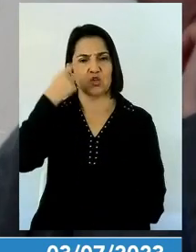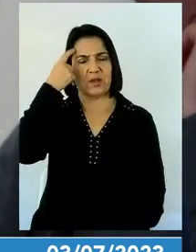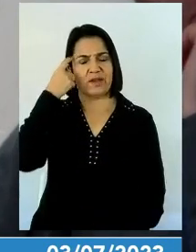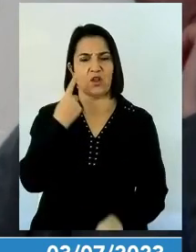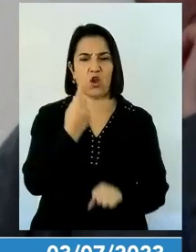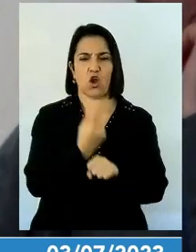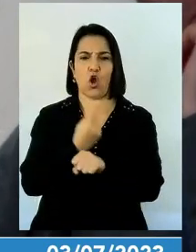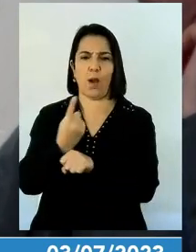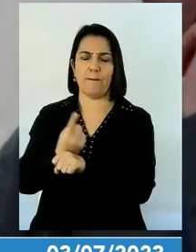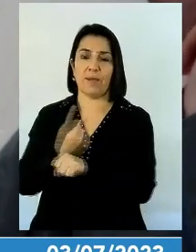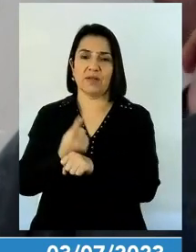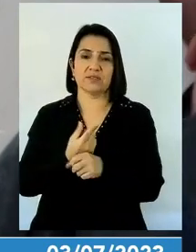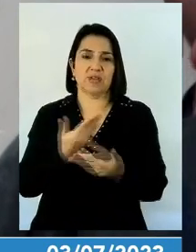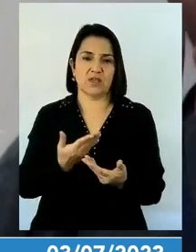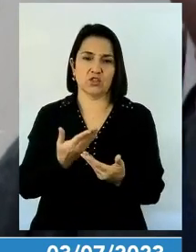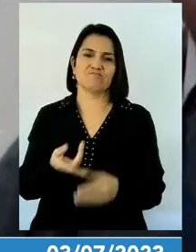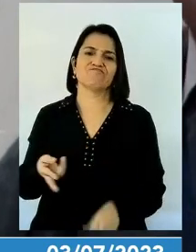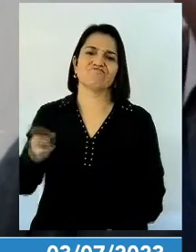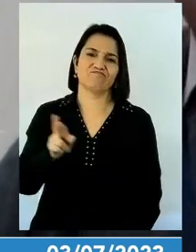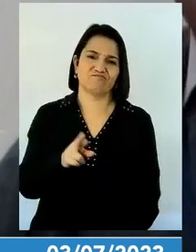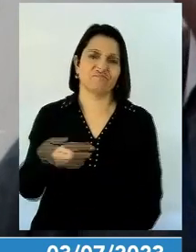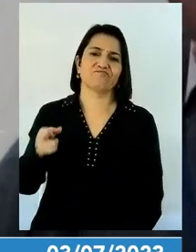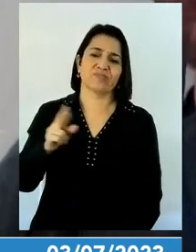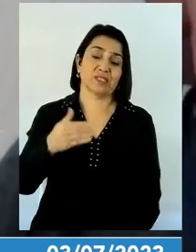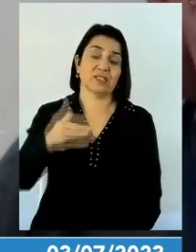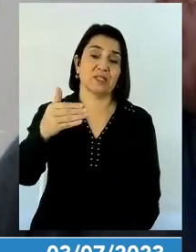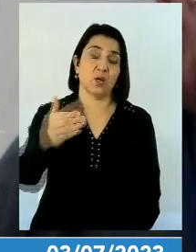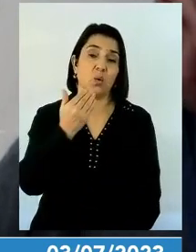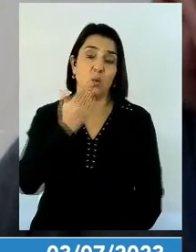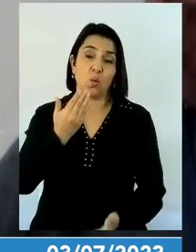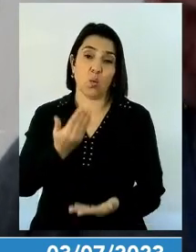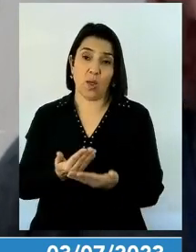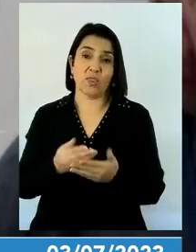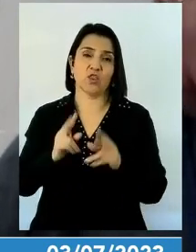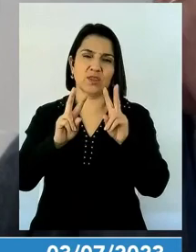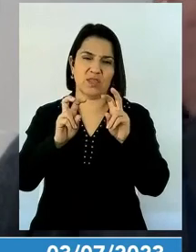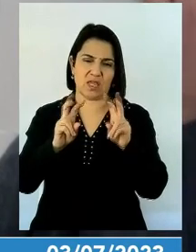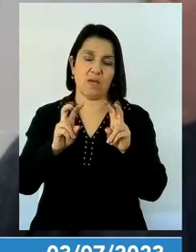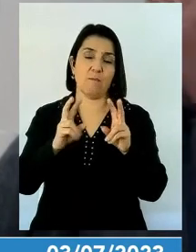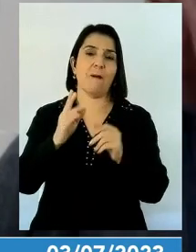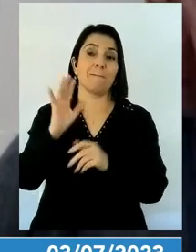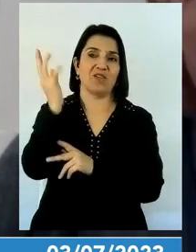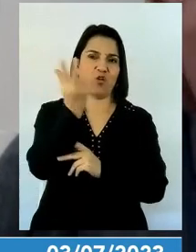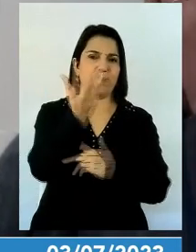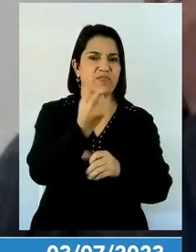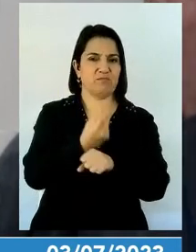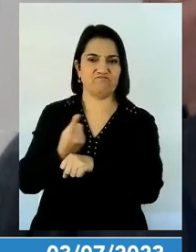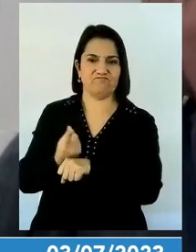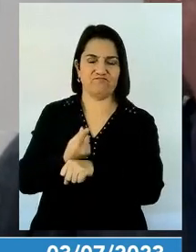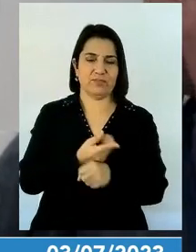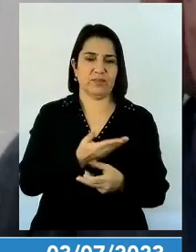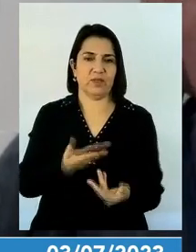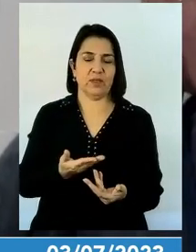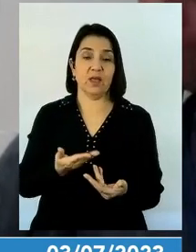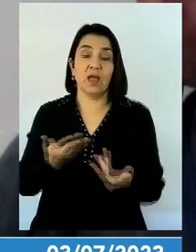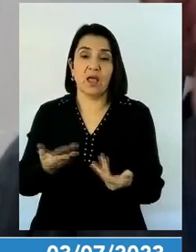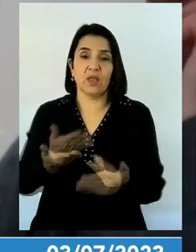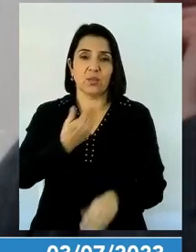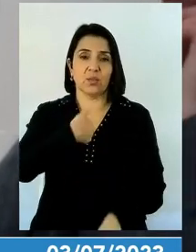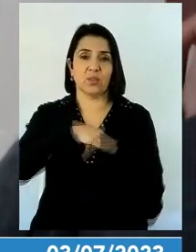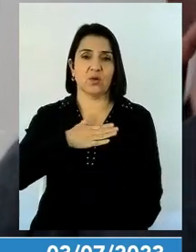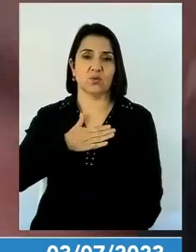dando recurrentemente cuando estemos hablando de medio ambiente. Y al hacer eso, lo que nosotros en el